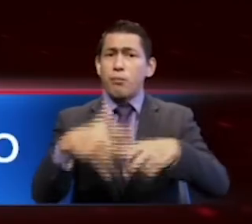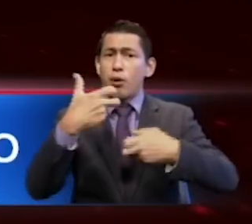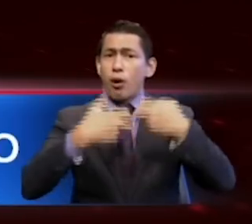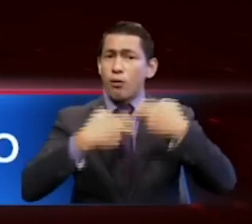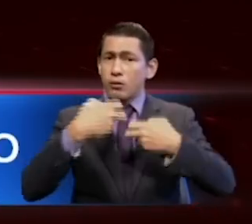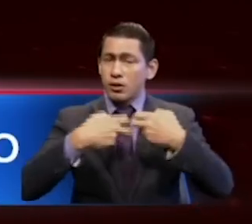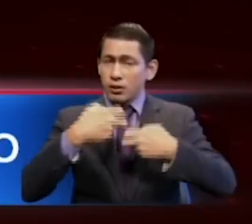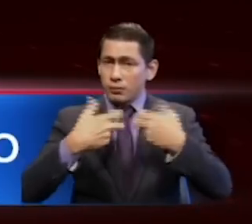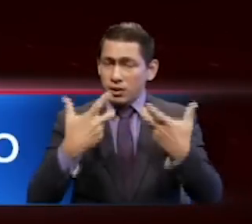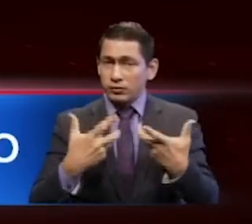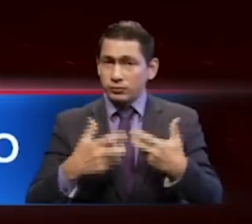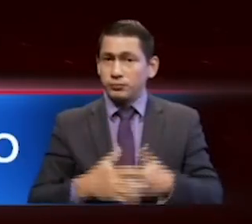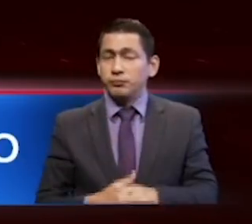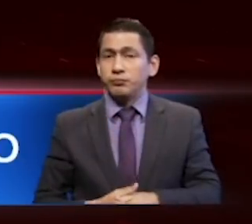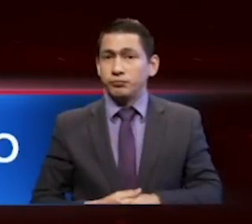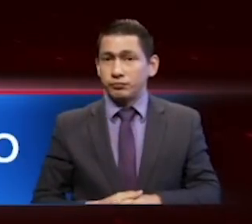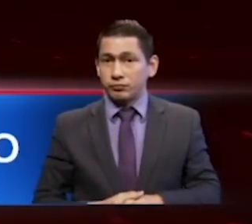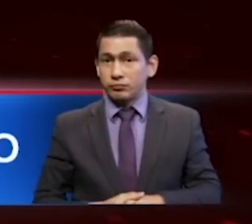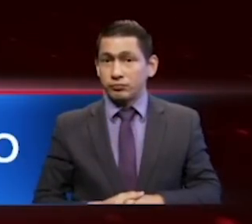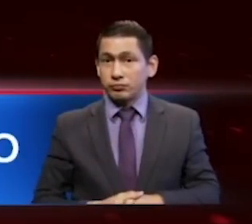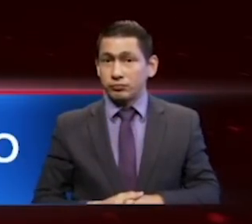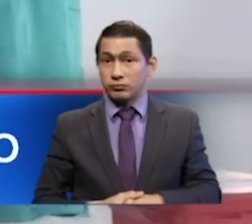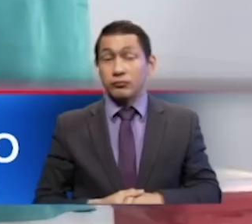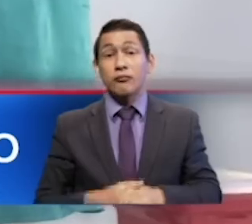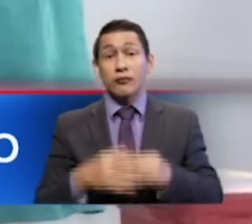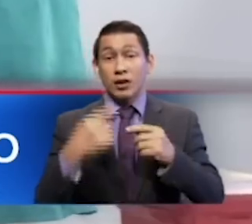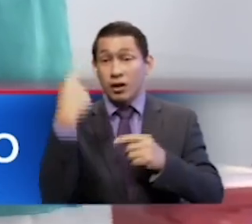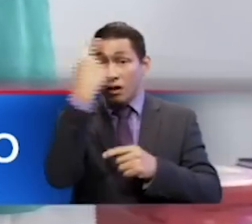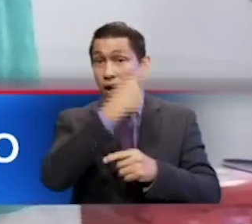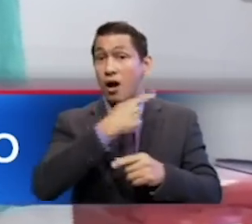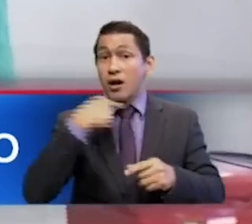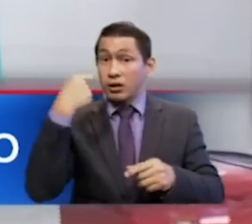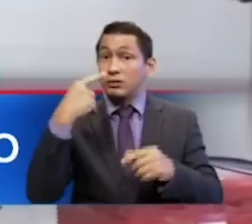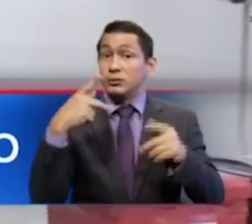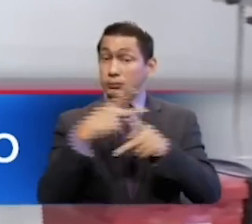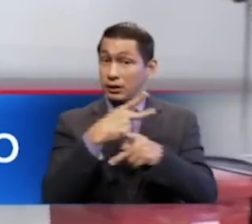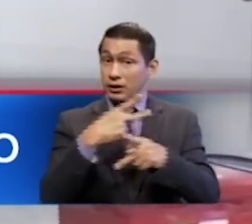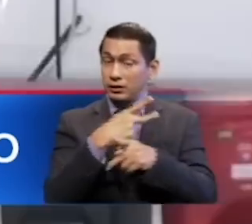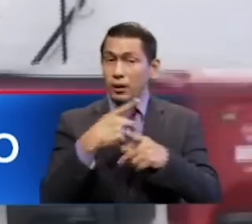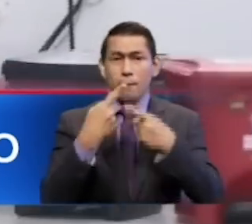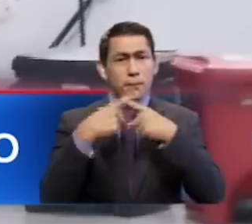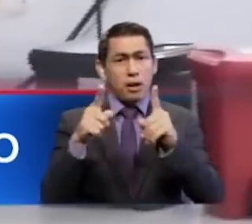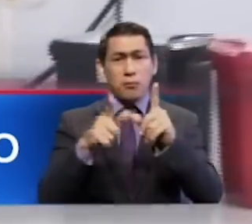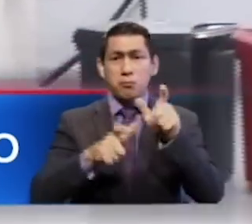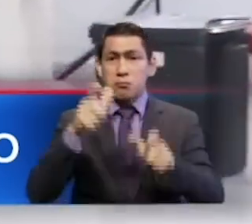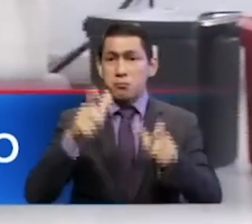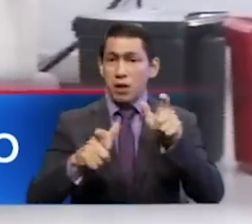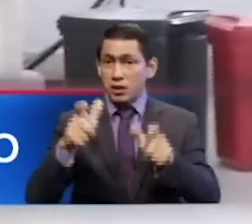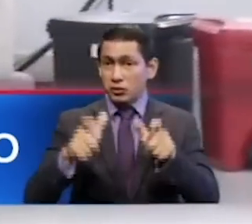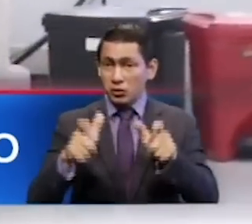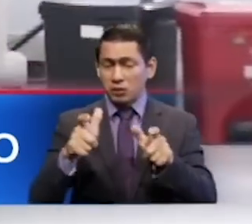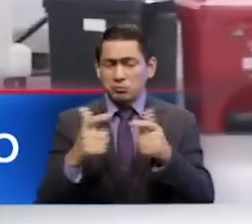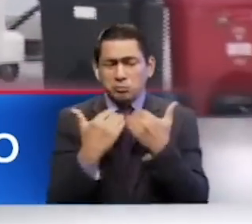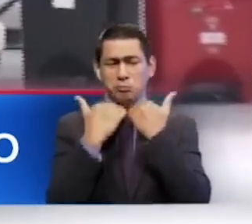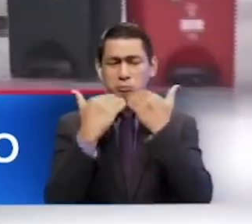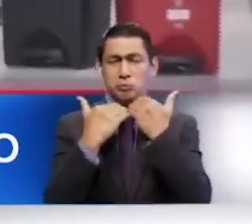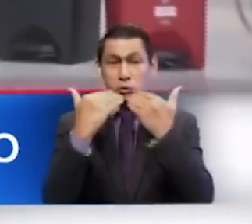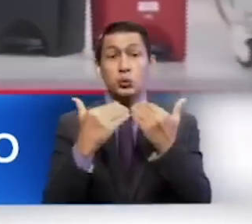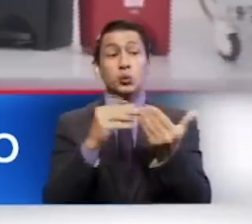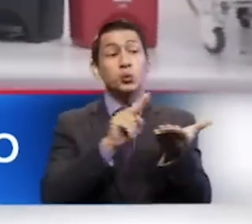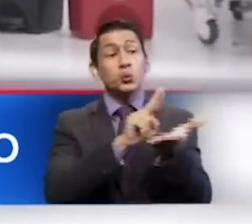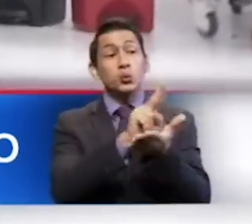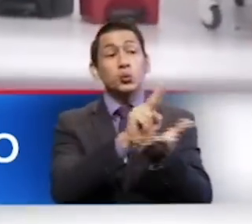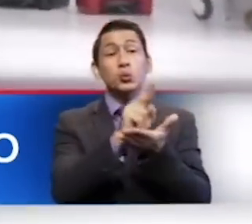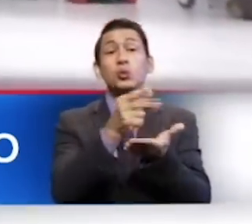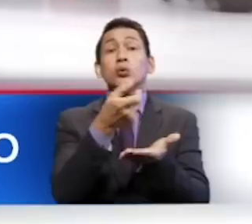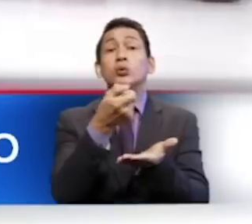una pérdida de la masa muscular de la cara. Sin embargo, cada vez son más las personas sanas que utilizan el fármaco, que solo se puede adquirir